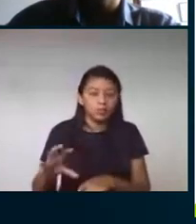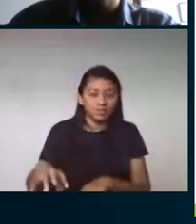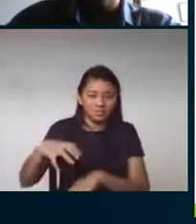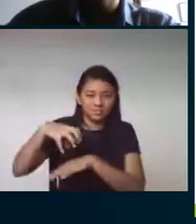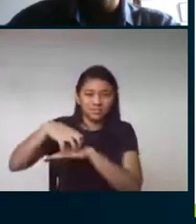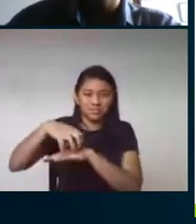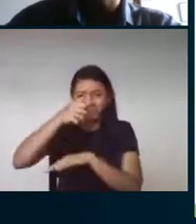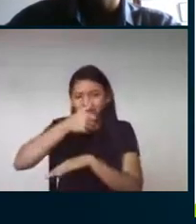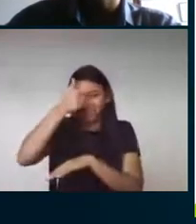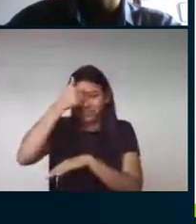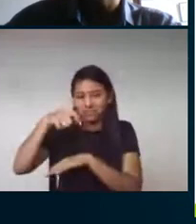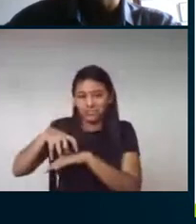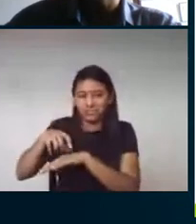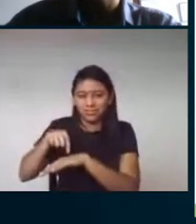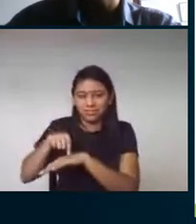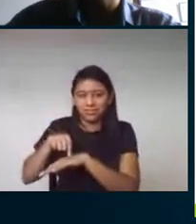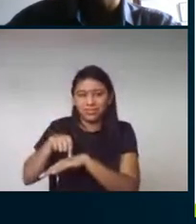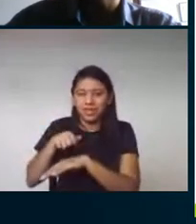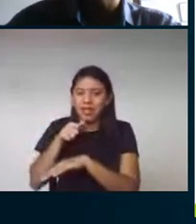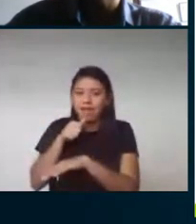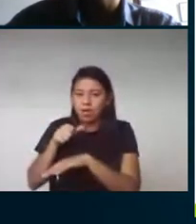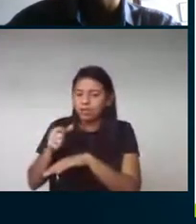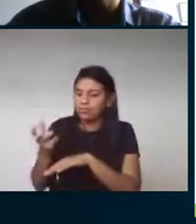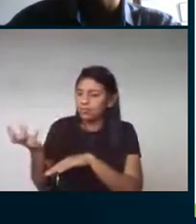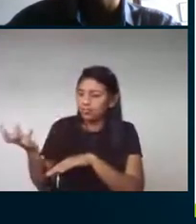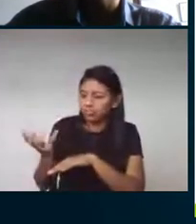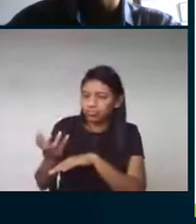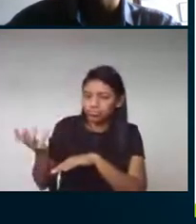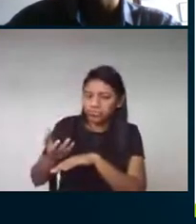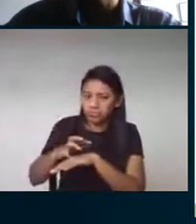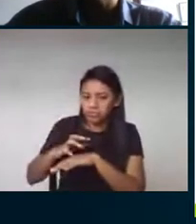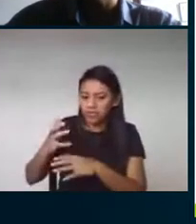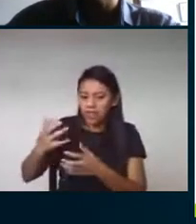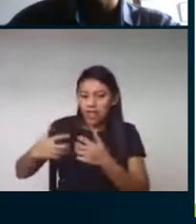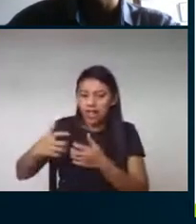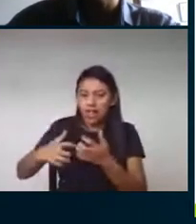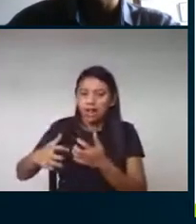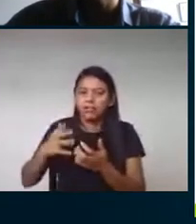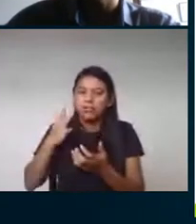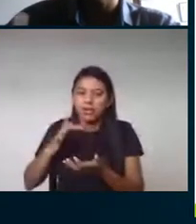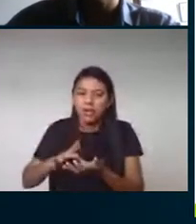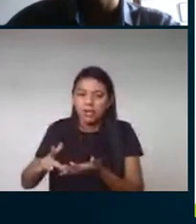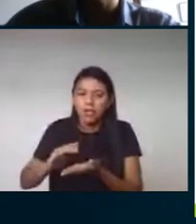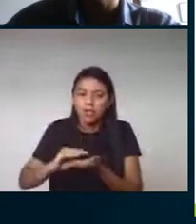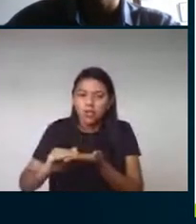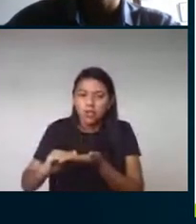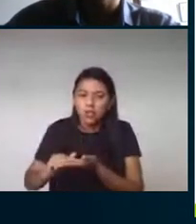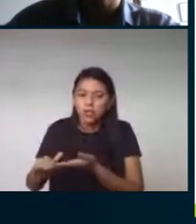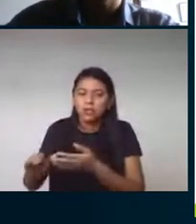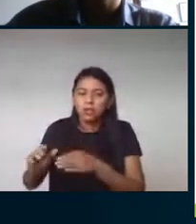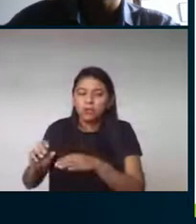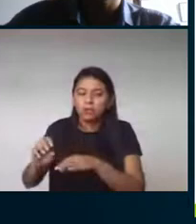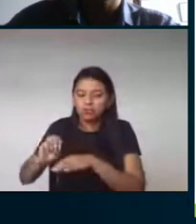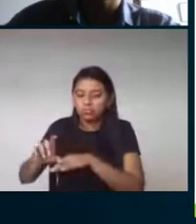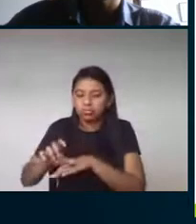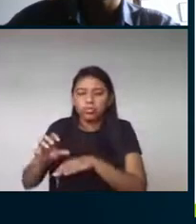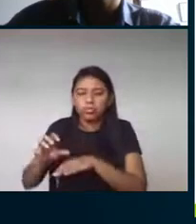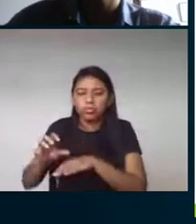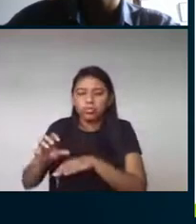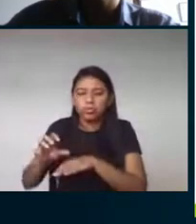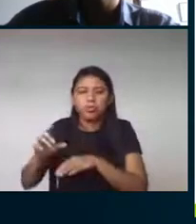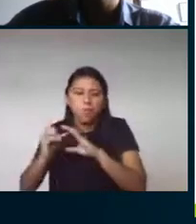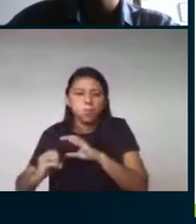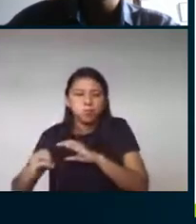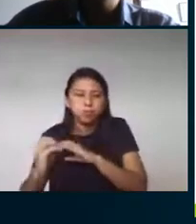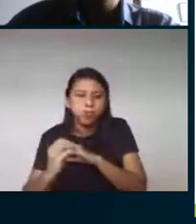encargan, por ejemplo, de potabilizar el agua, ya sea plantas de tratamiento de agua potable o de disponer del agua que nosotros ya hemos usado por medio de plantas de tratamiento de